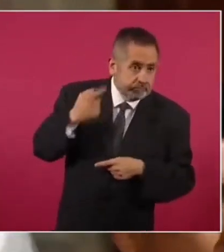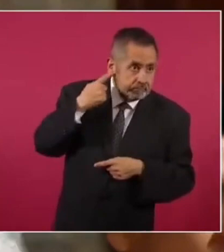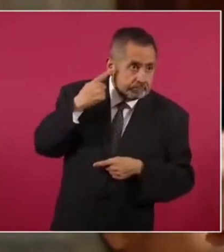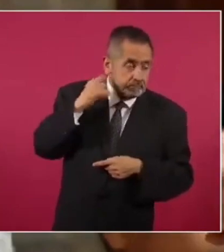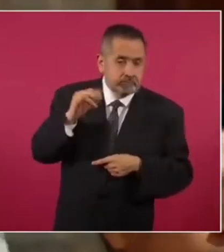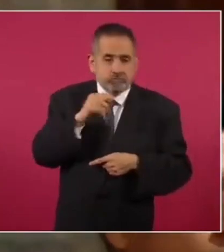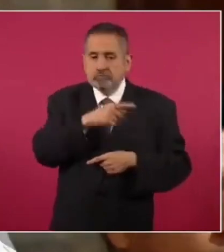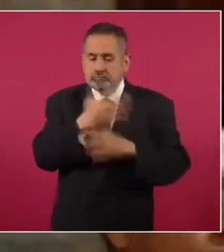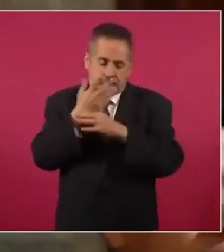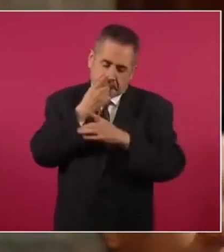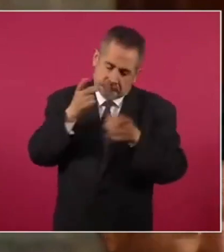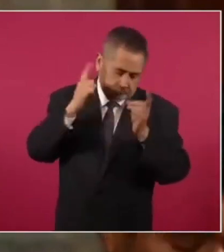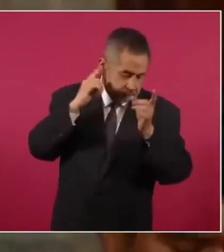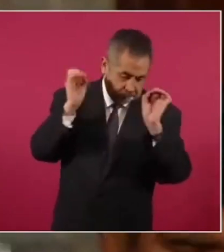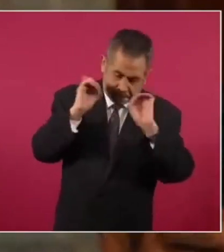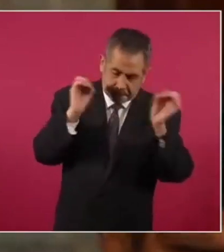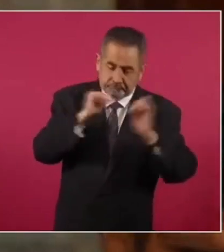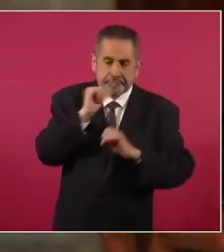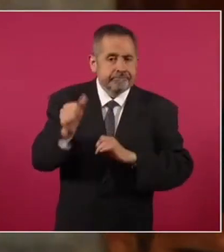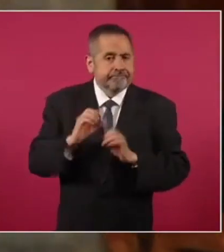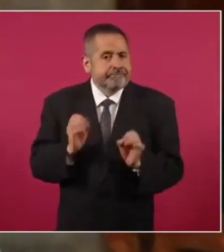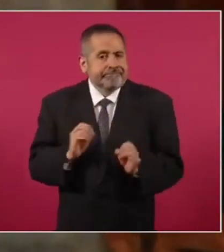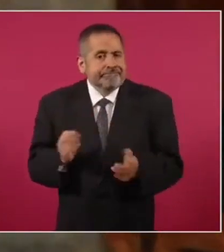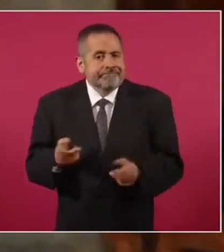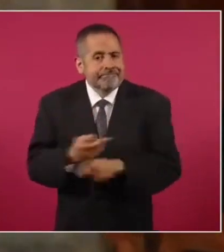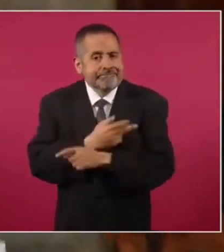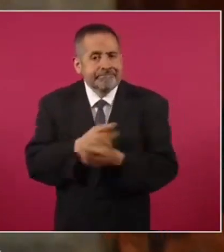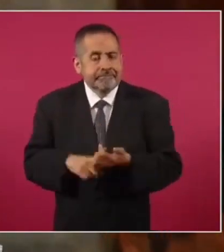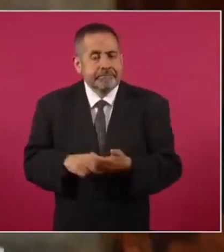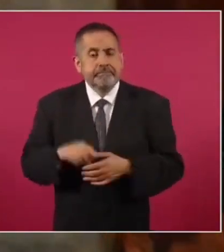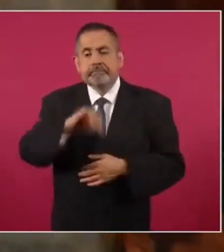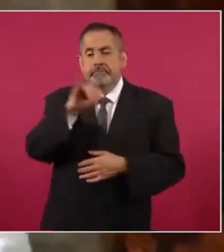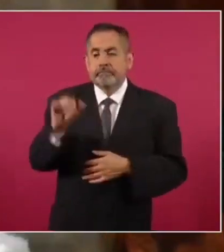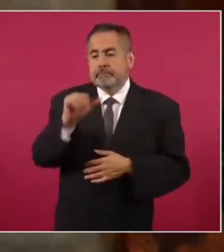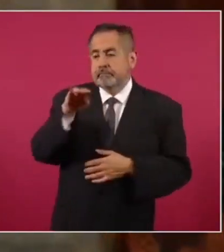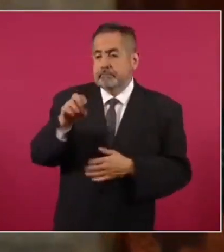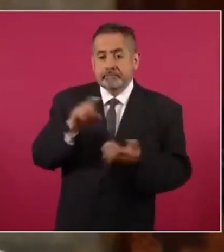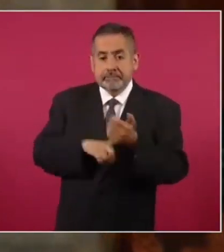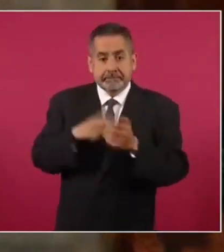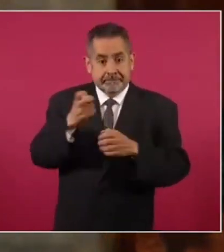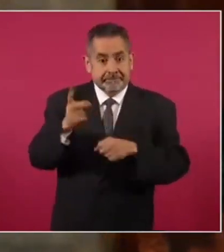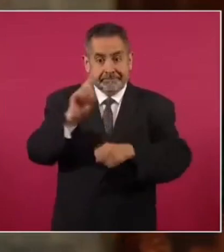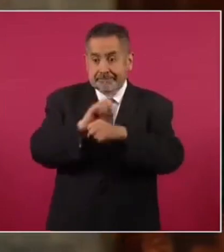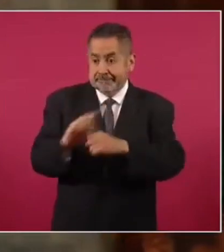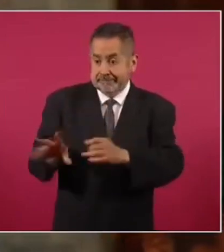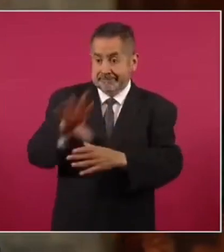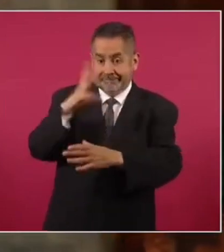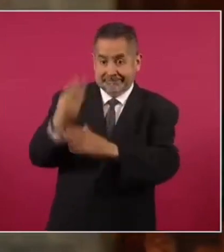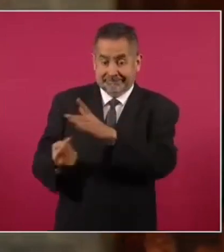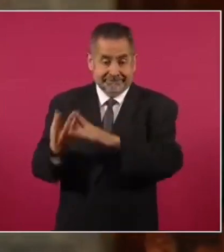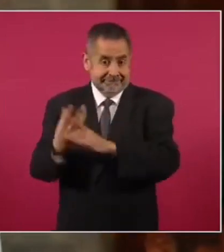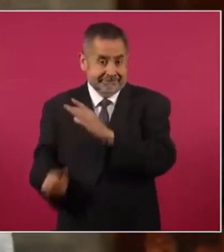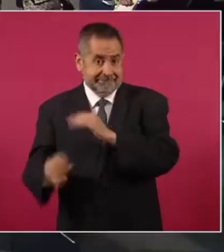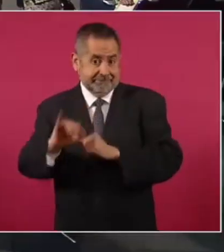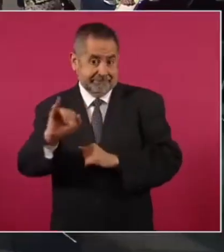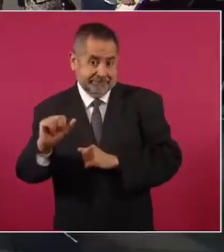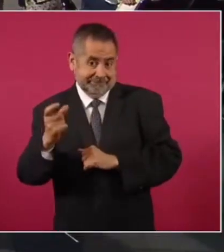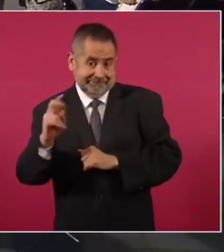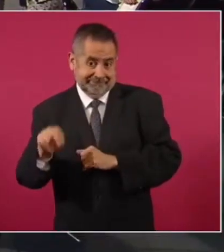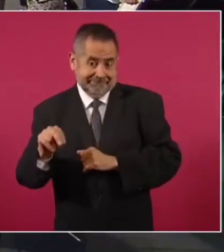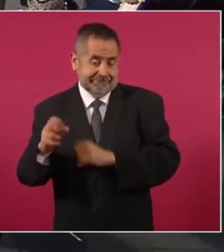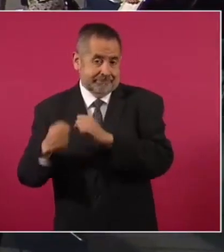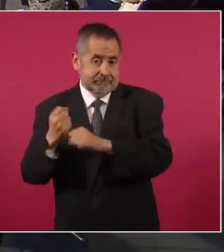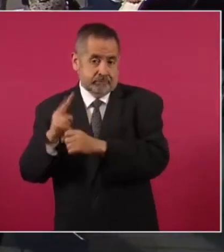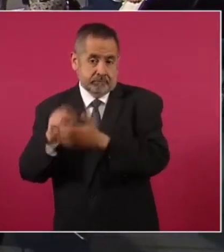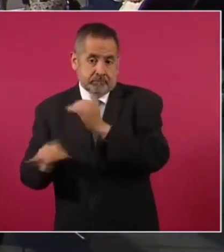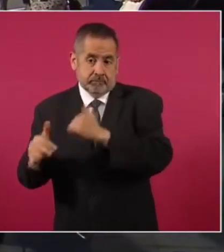ellos dicen que no escuchaban, ¿no?, lo que estaba sucediendo. Jaime, en ese momento cuando se estaba dando la fuga de Joaquín, en 2015,